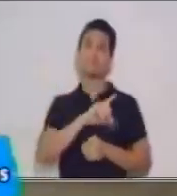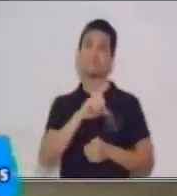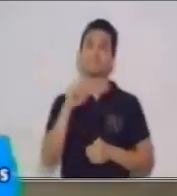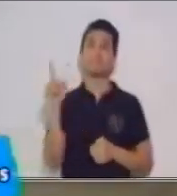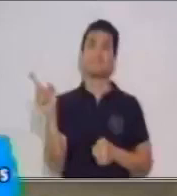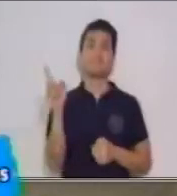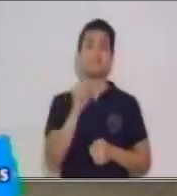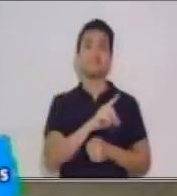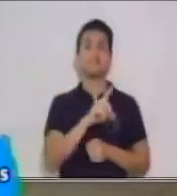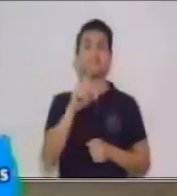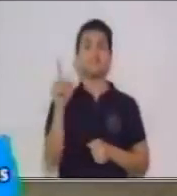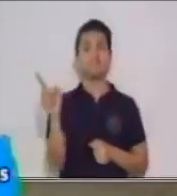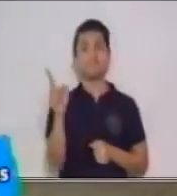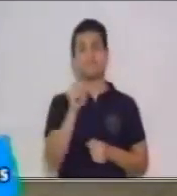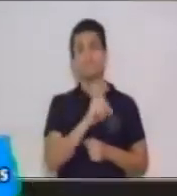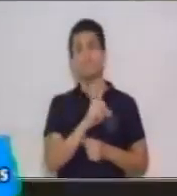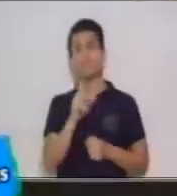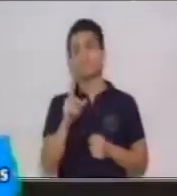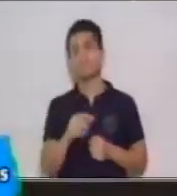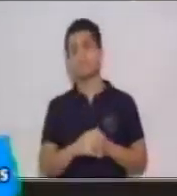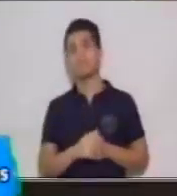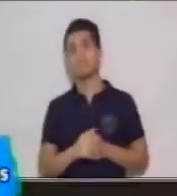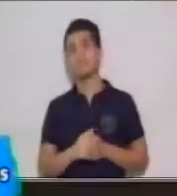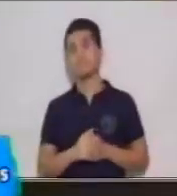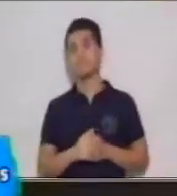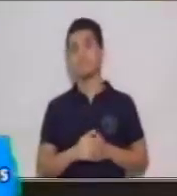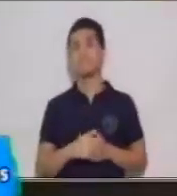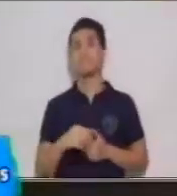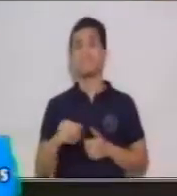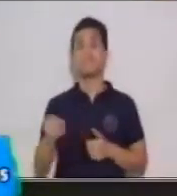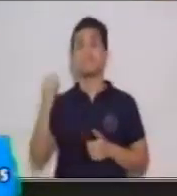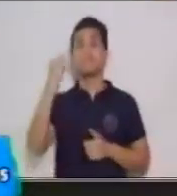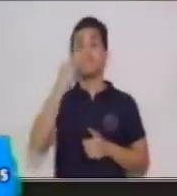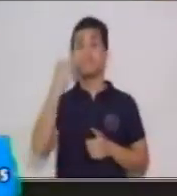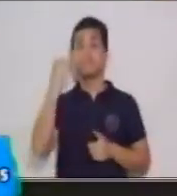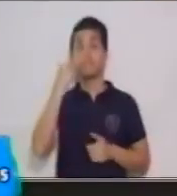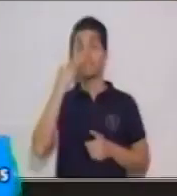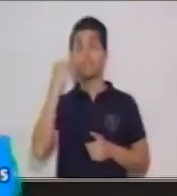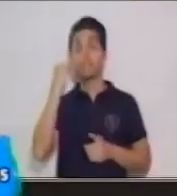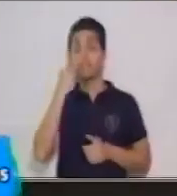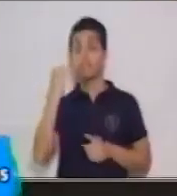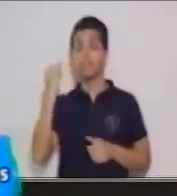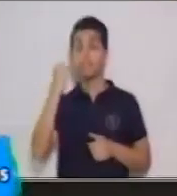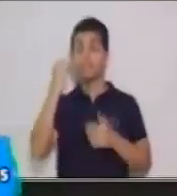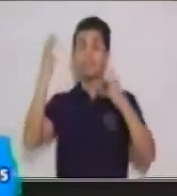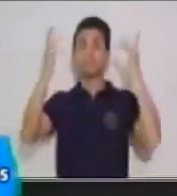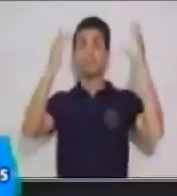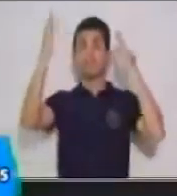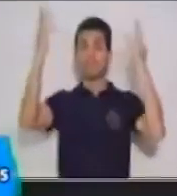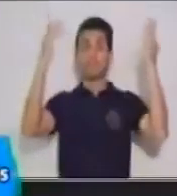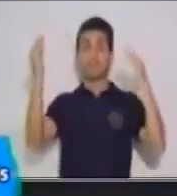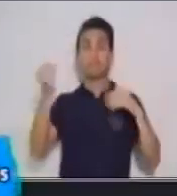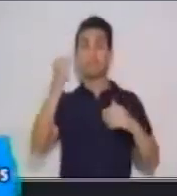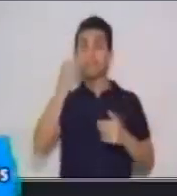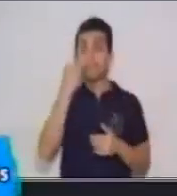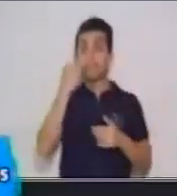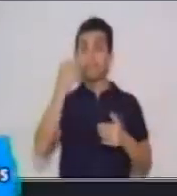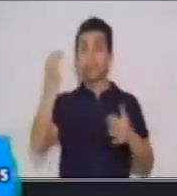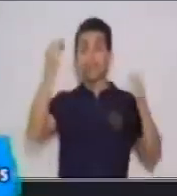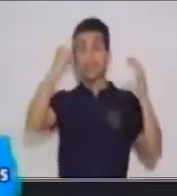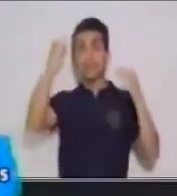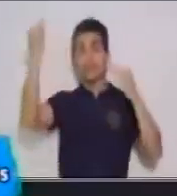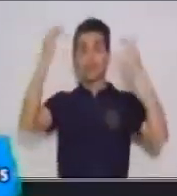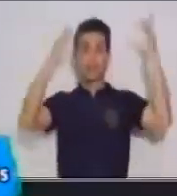eso no, no, no, no es así. Con la I nuestra ilusión va intentando imaginar